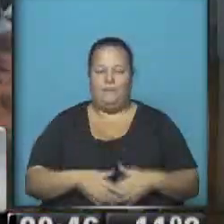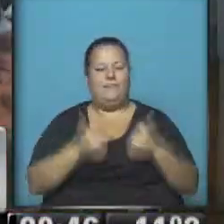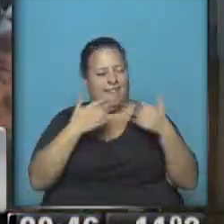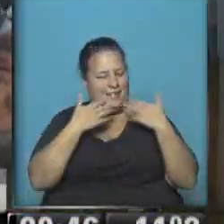gracias Mariano